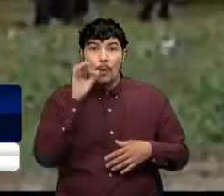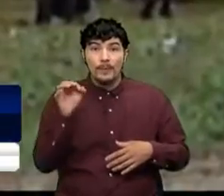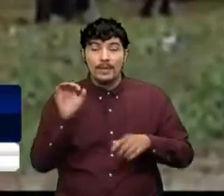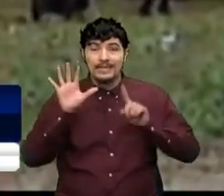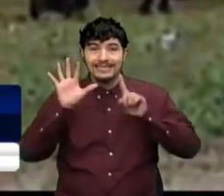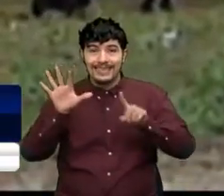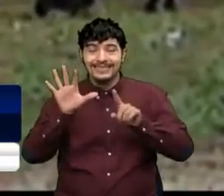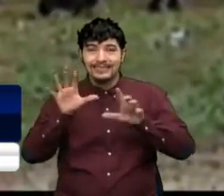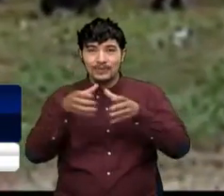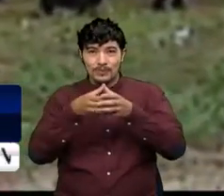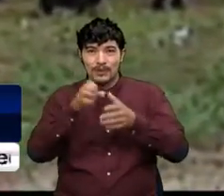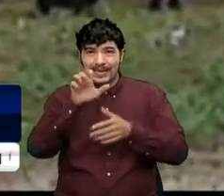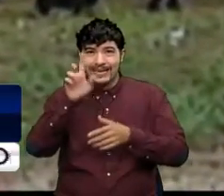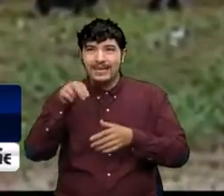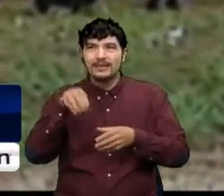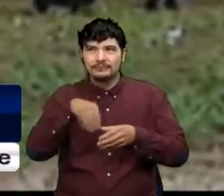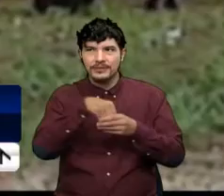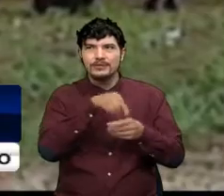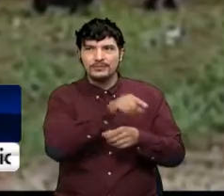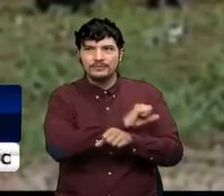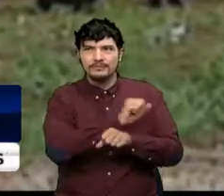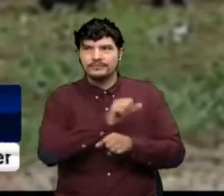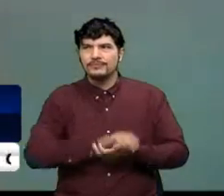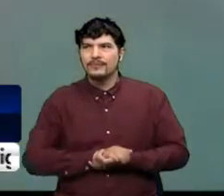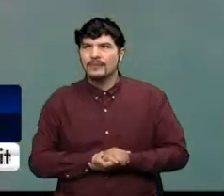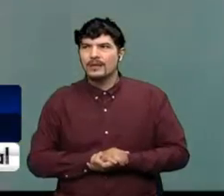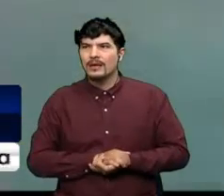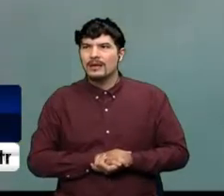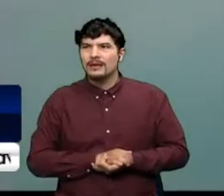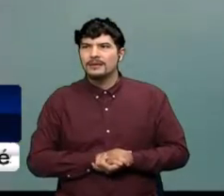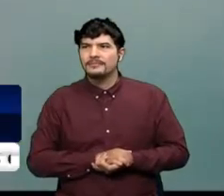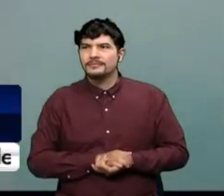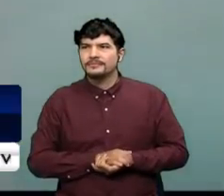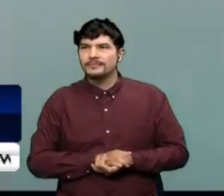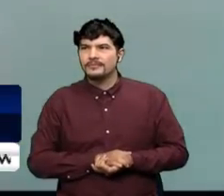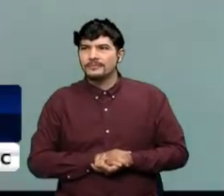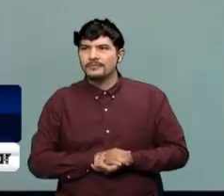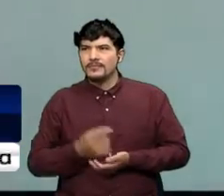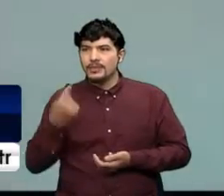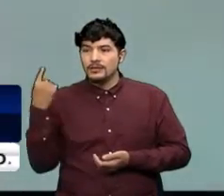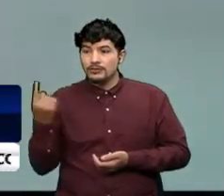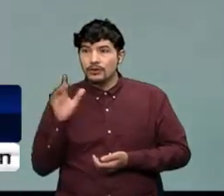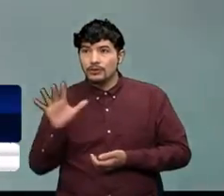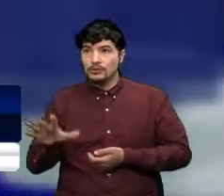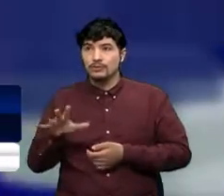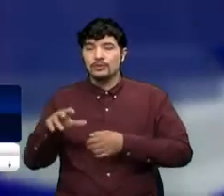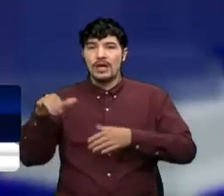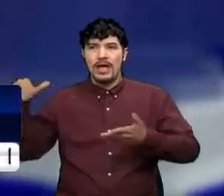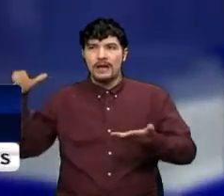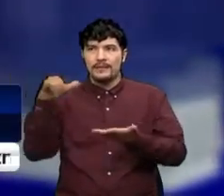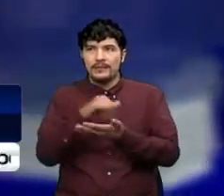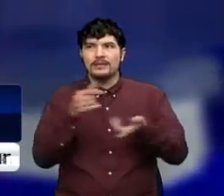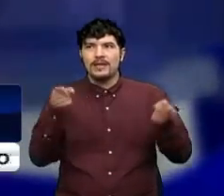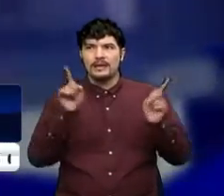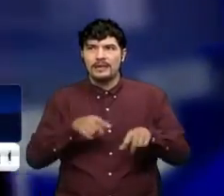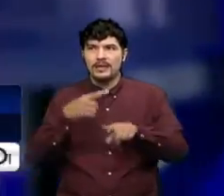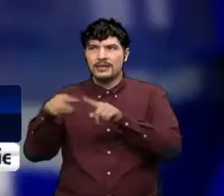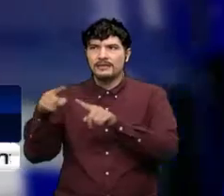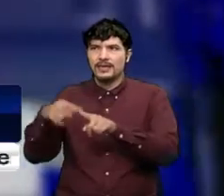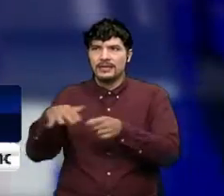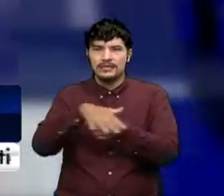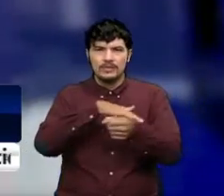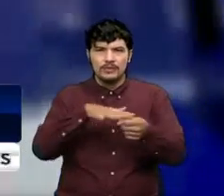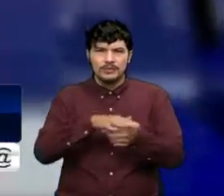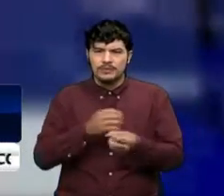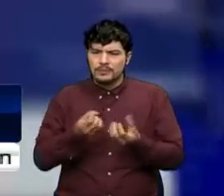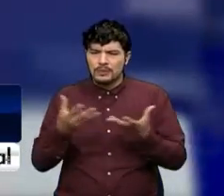del ELN que se encontraban dentro de la aeronave. No solamente el secuestro del avión, sino diferentes episodios de